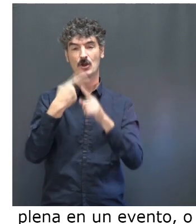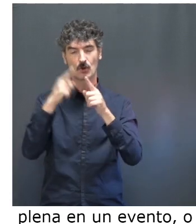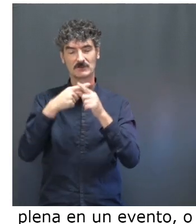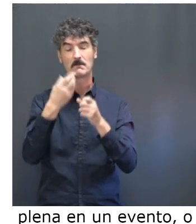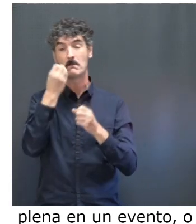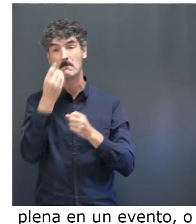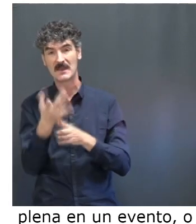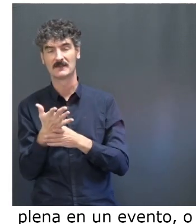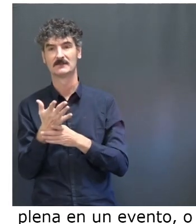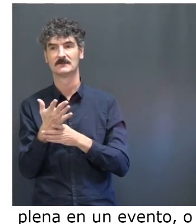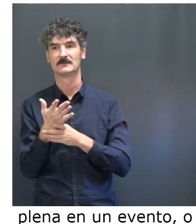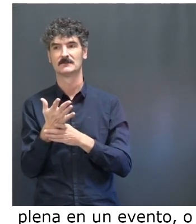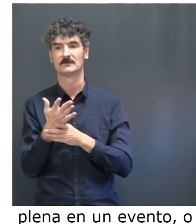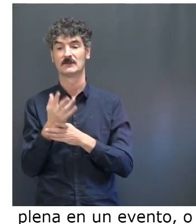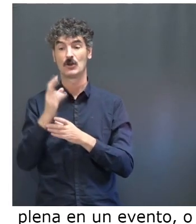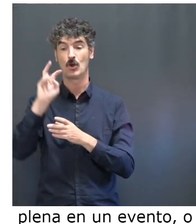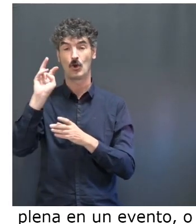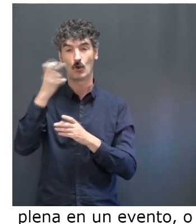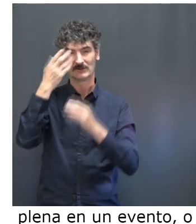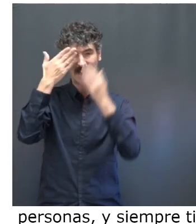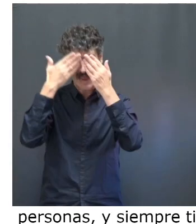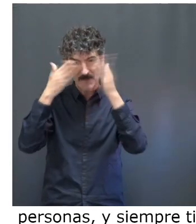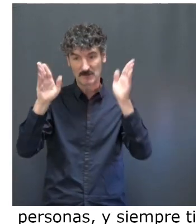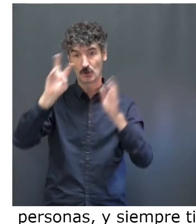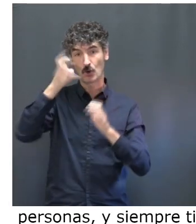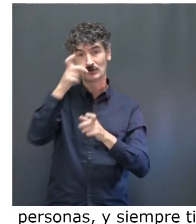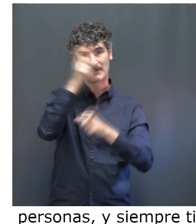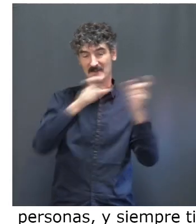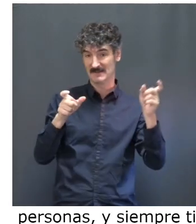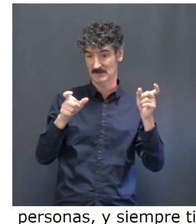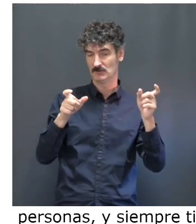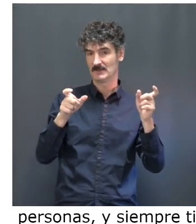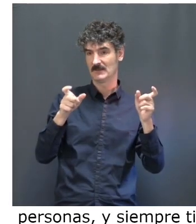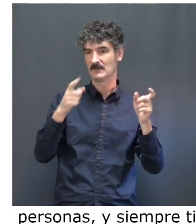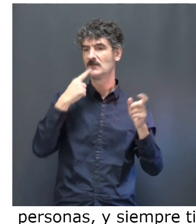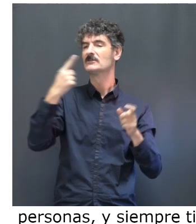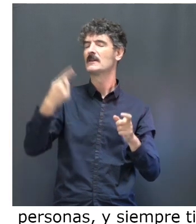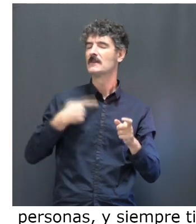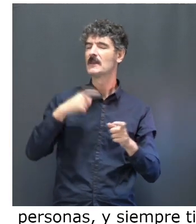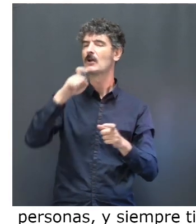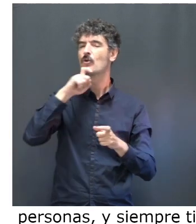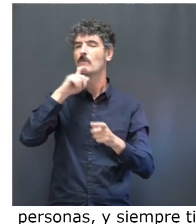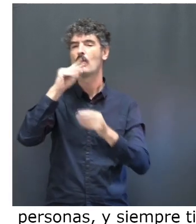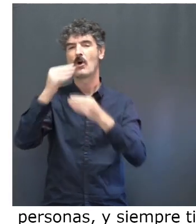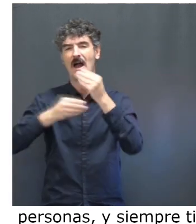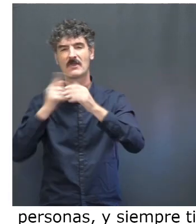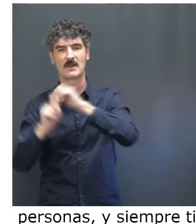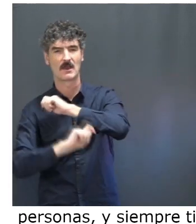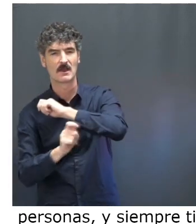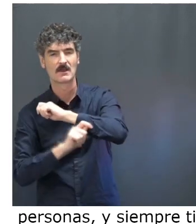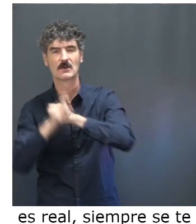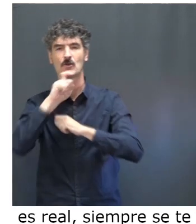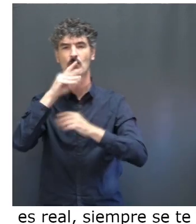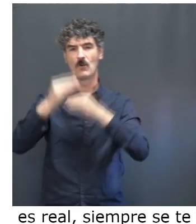bien que podamos tener esa apertura, que otros nos digan, oye, pues si te ha quedado esto